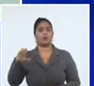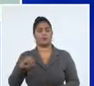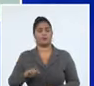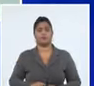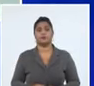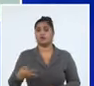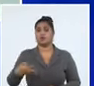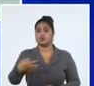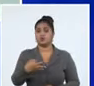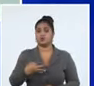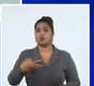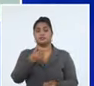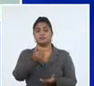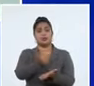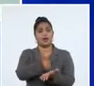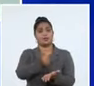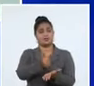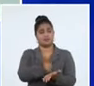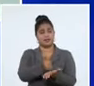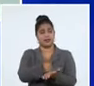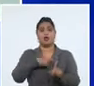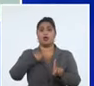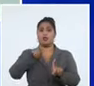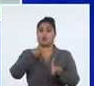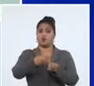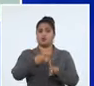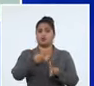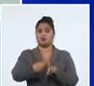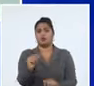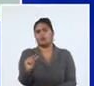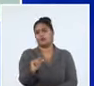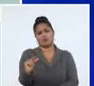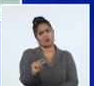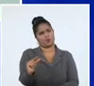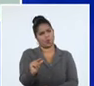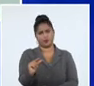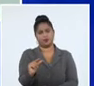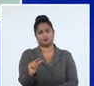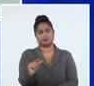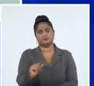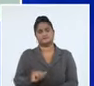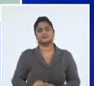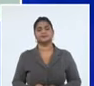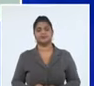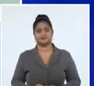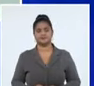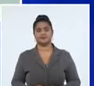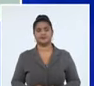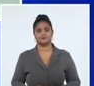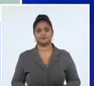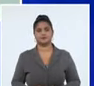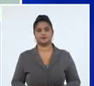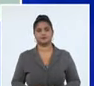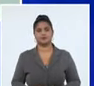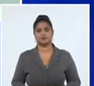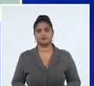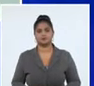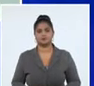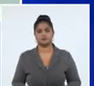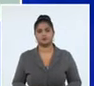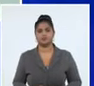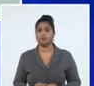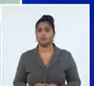cabecera, la tasa inferior en estos últimos 15 días. Y no sé si tendremos Holguín